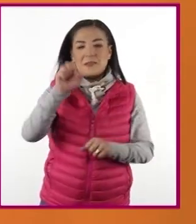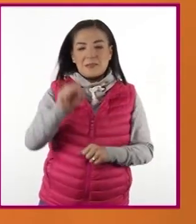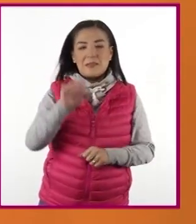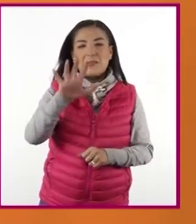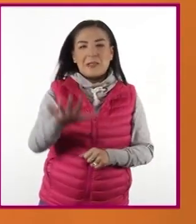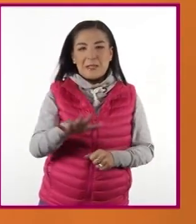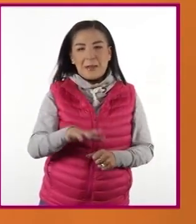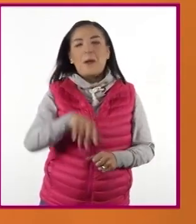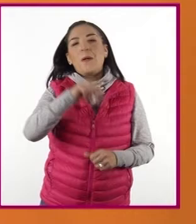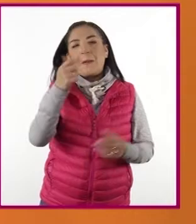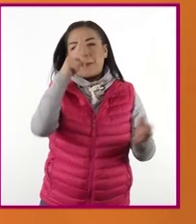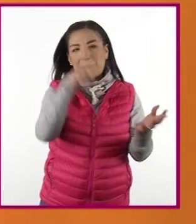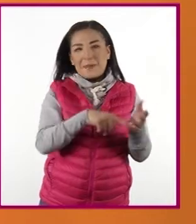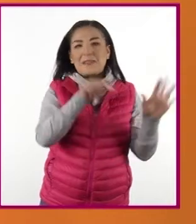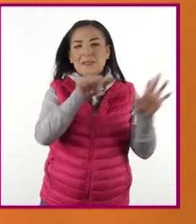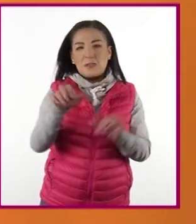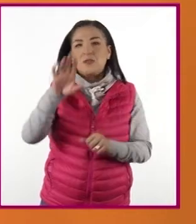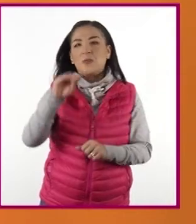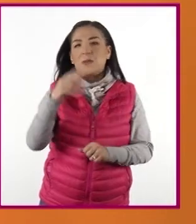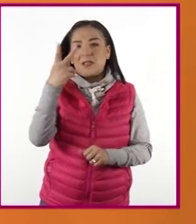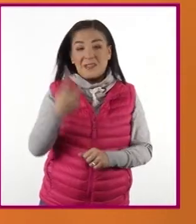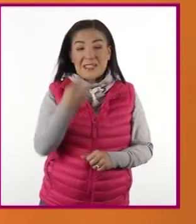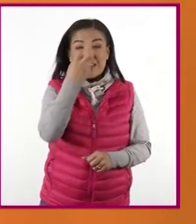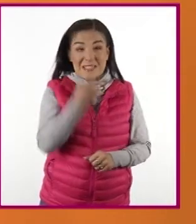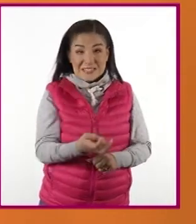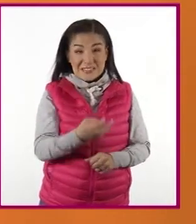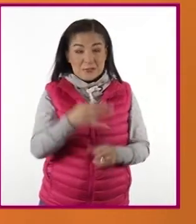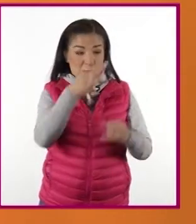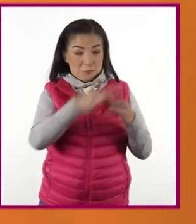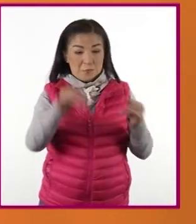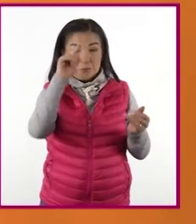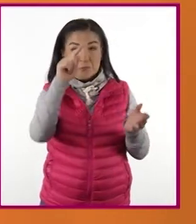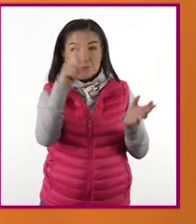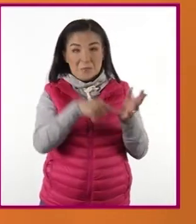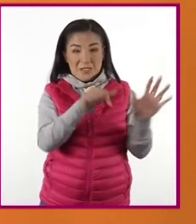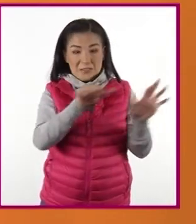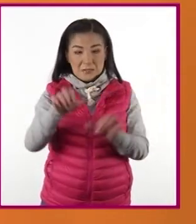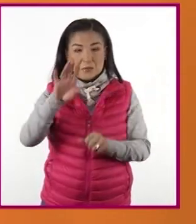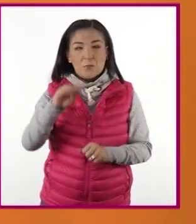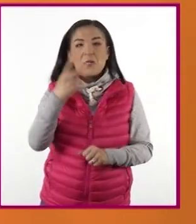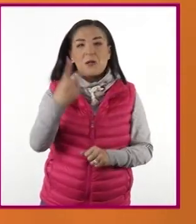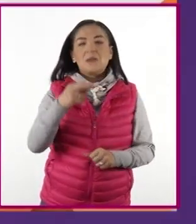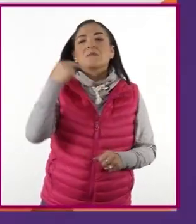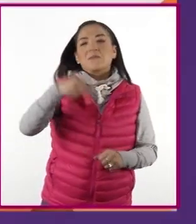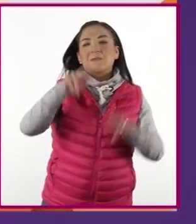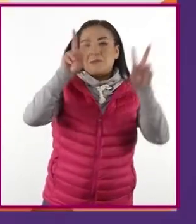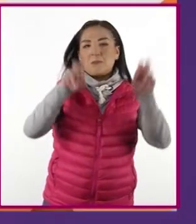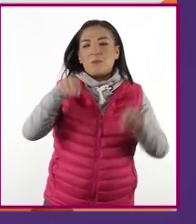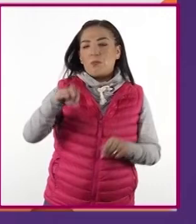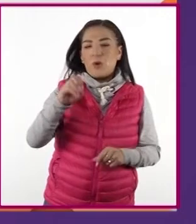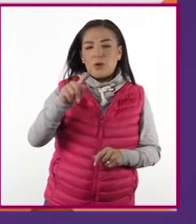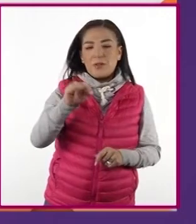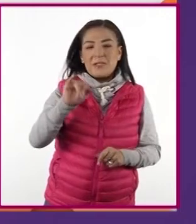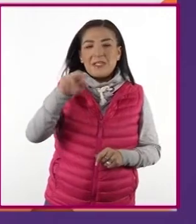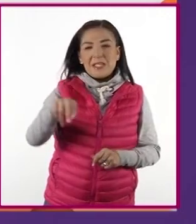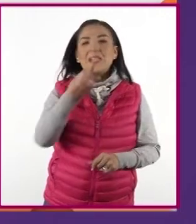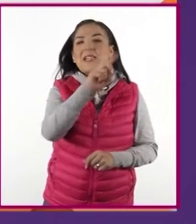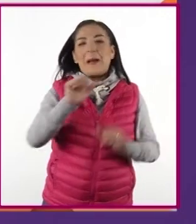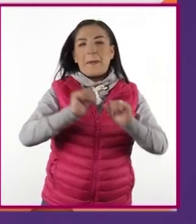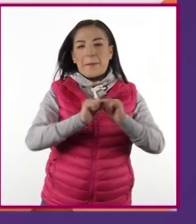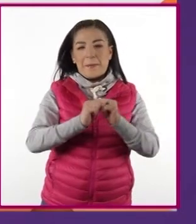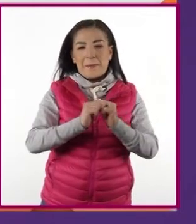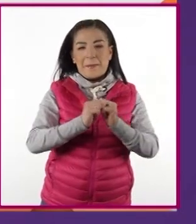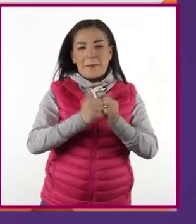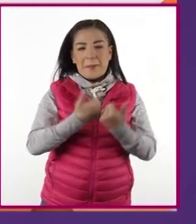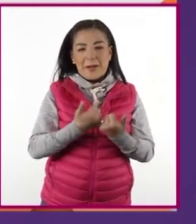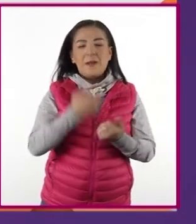1665 y 1692. Este último, conocido como el Motín de Pan. La represión fue muy dura y